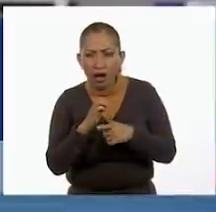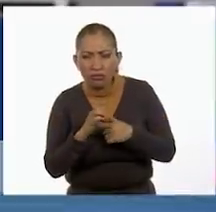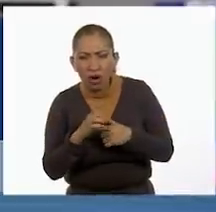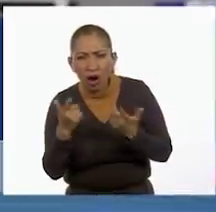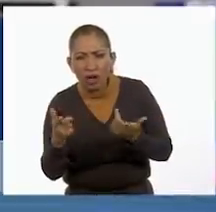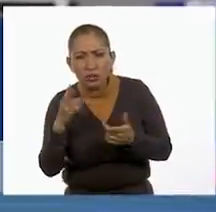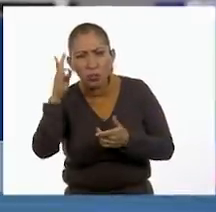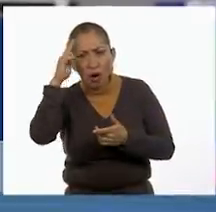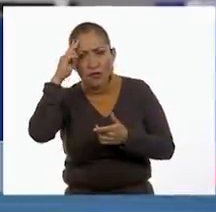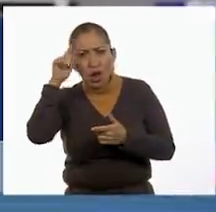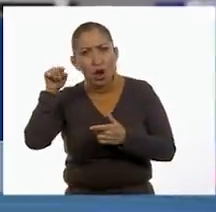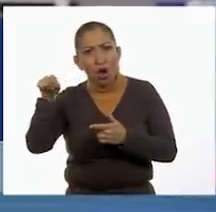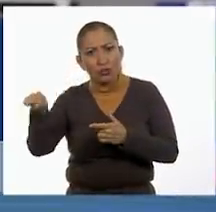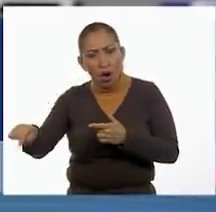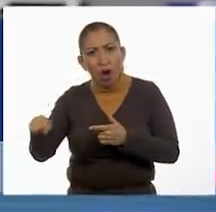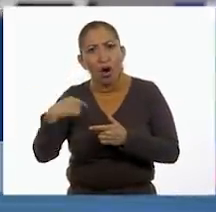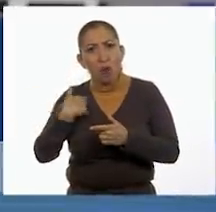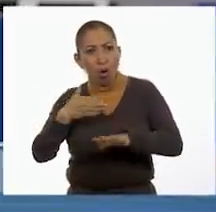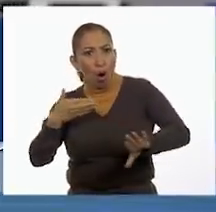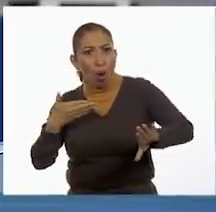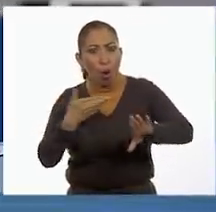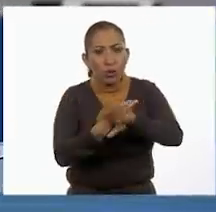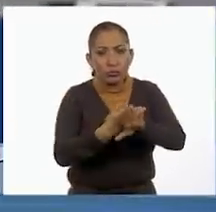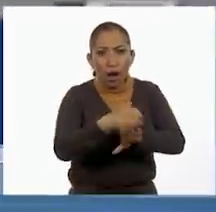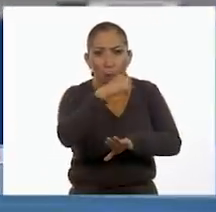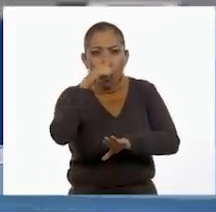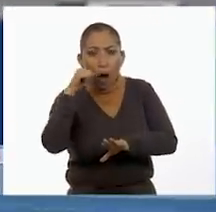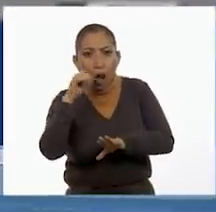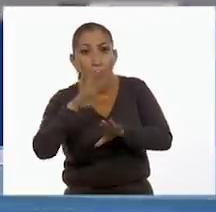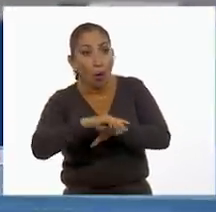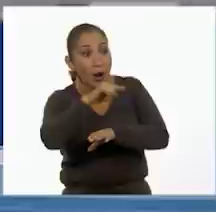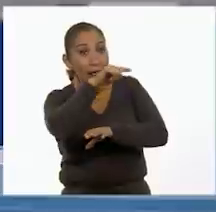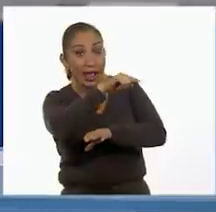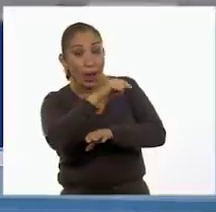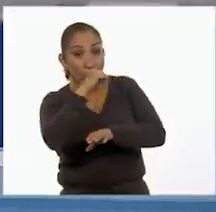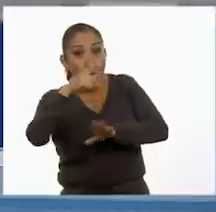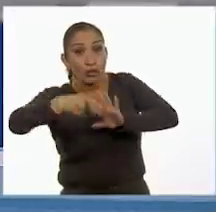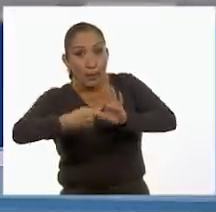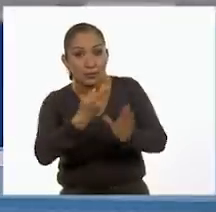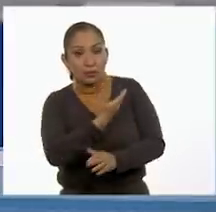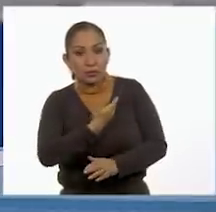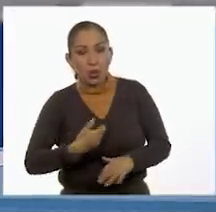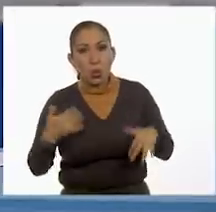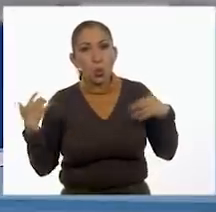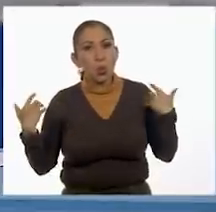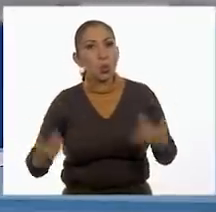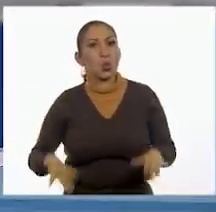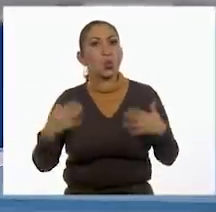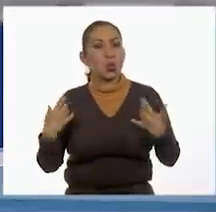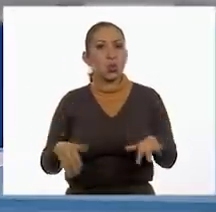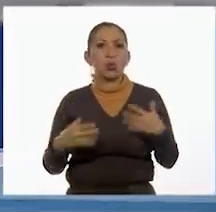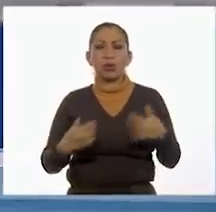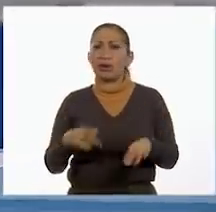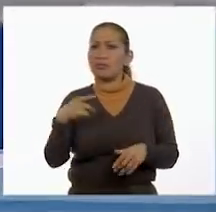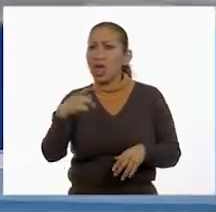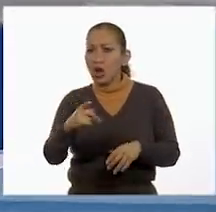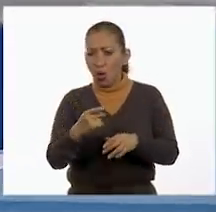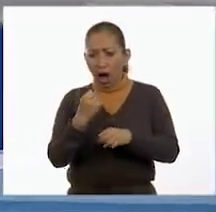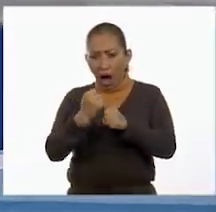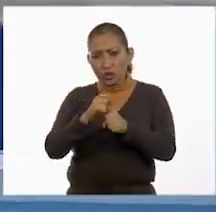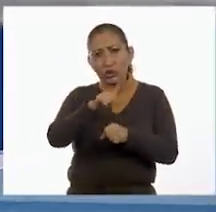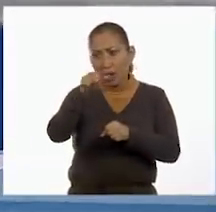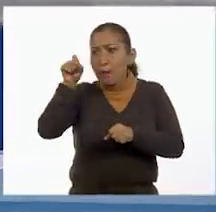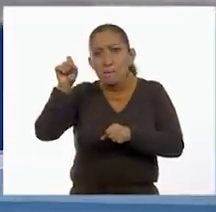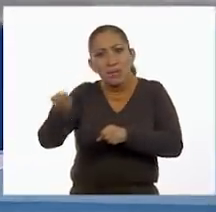Entonces, ¿Porfirio Díaz se rebeló contra Juárez por reelegirse? ¡Ay, pero si años